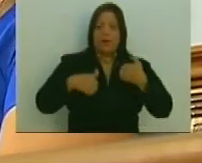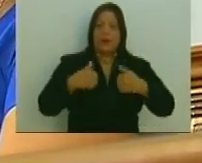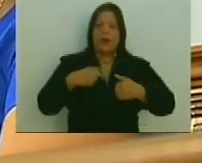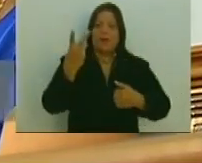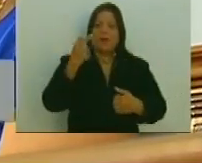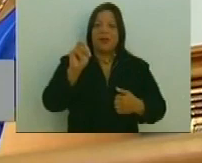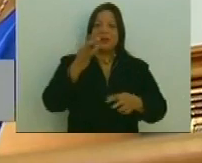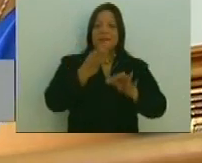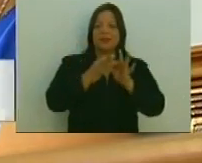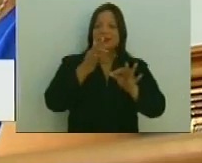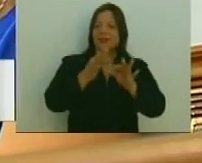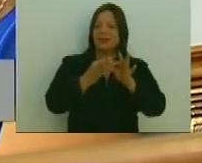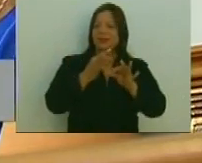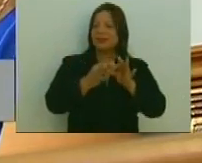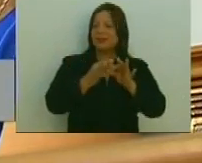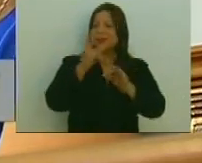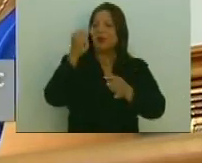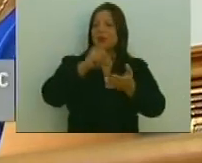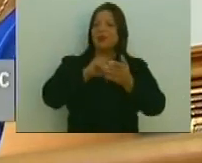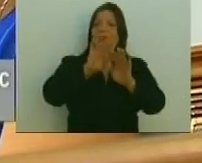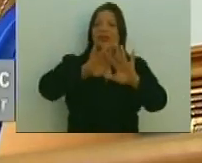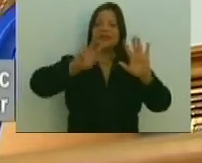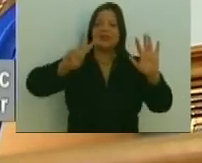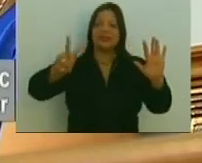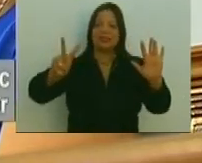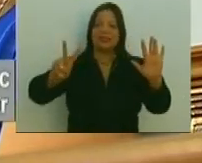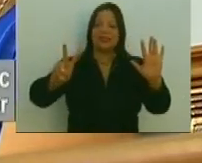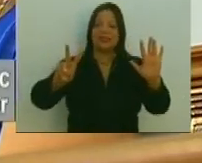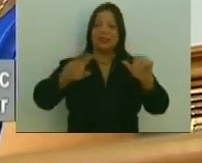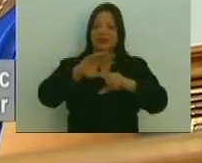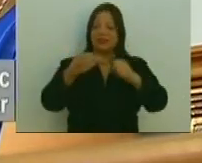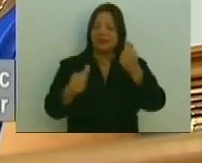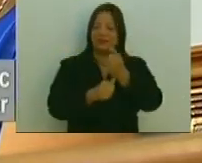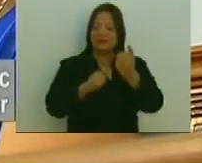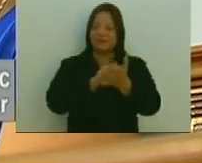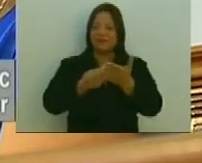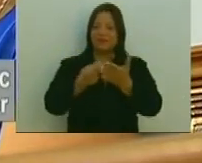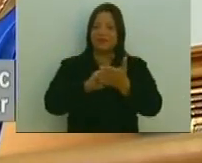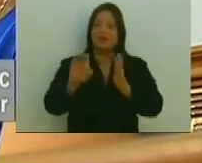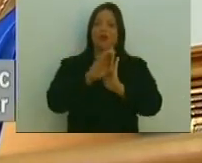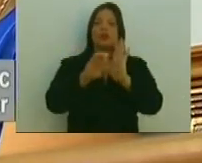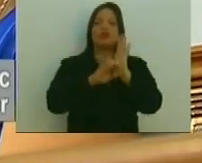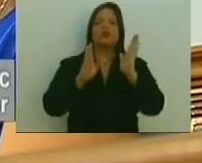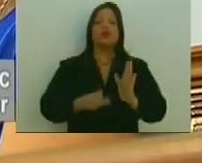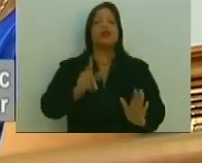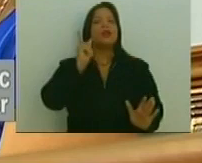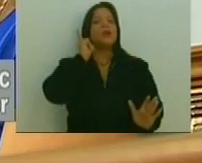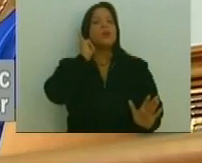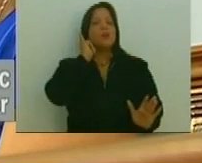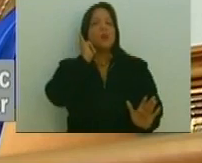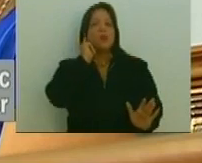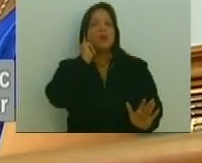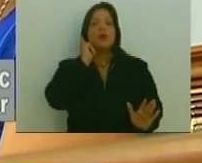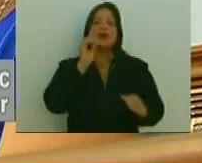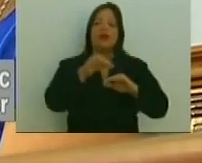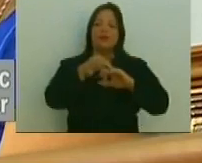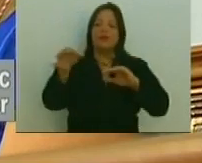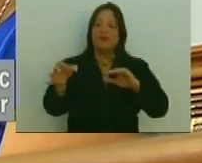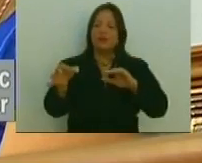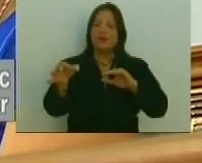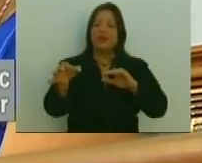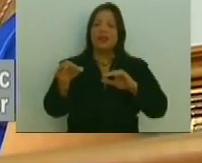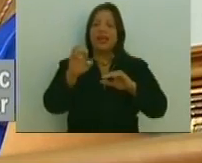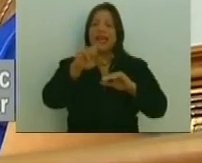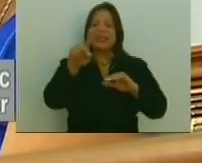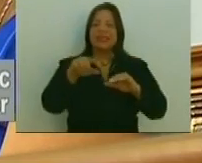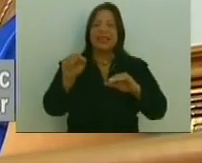20 de septiembre de 2017, suscrita por la constituyente territorial por el municipio Ezequiel Zamora